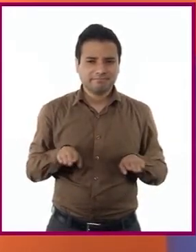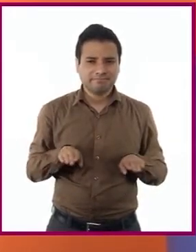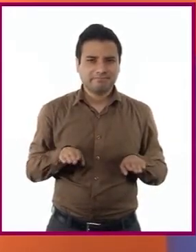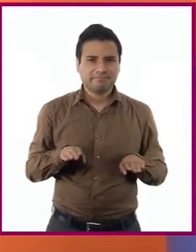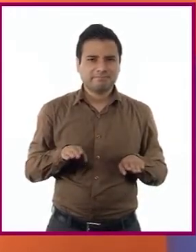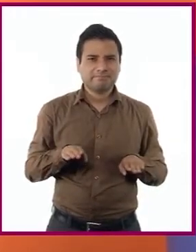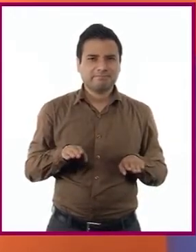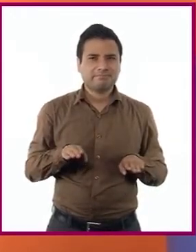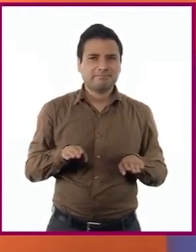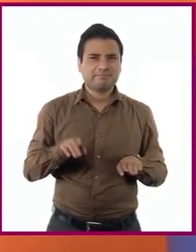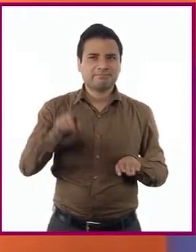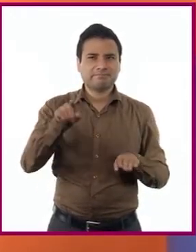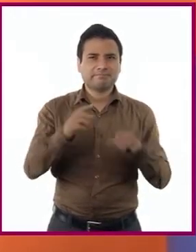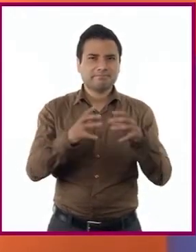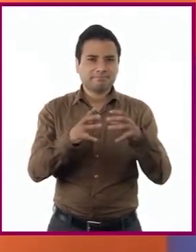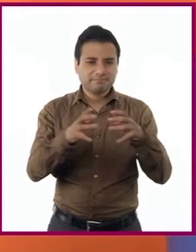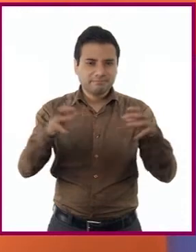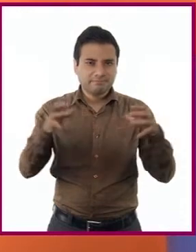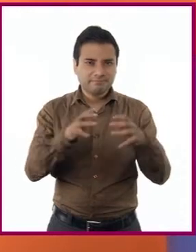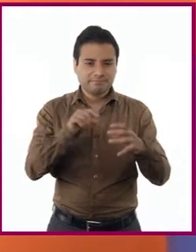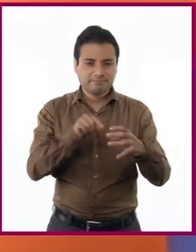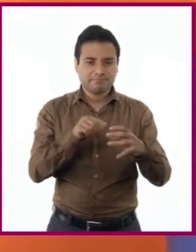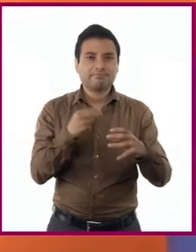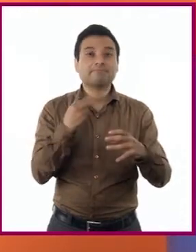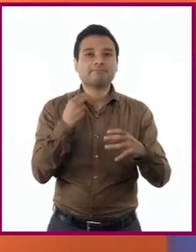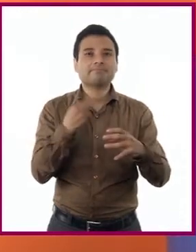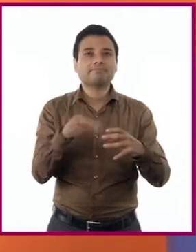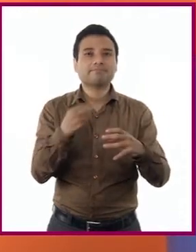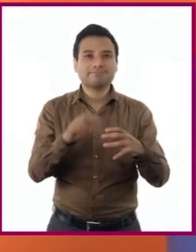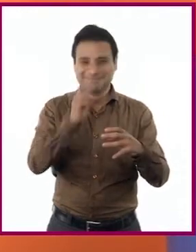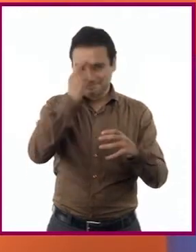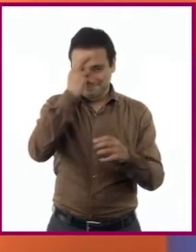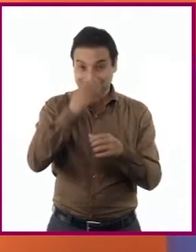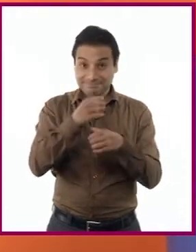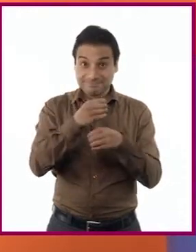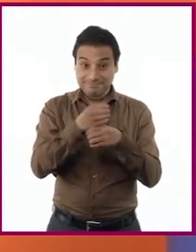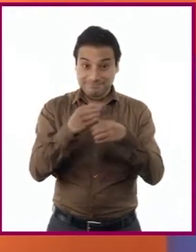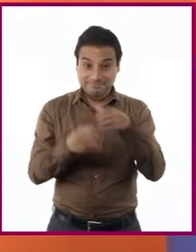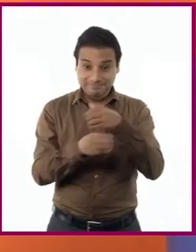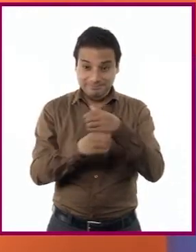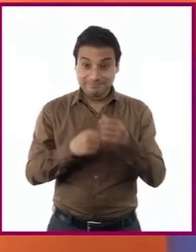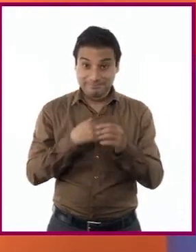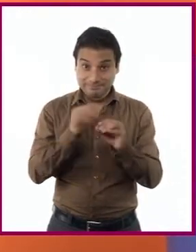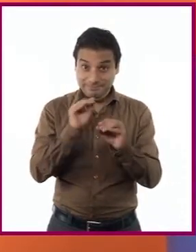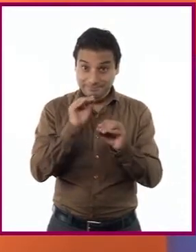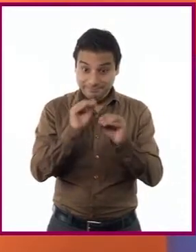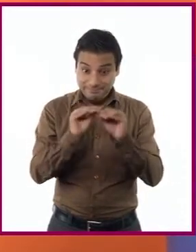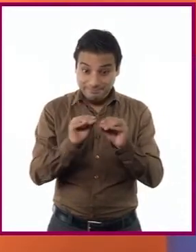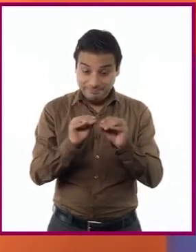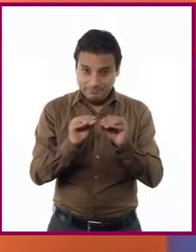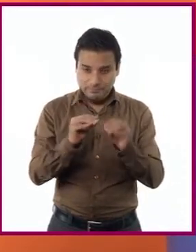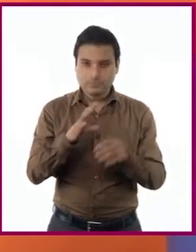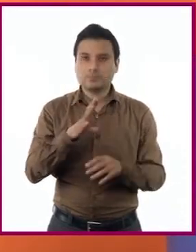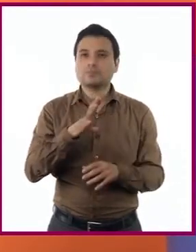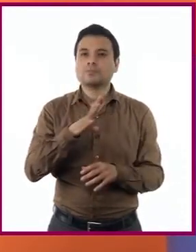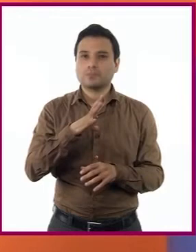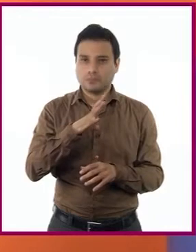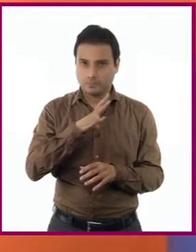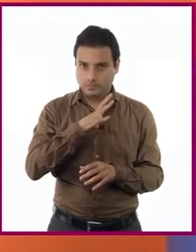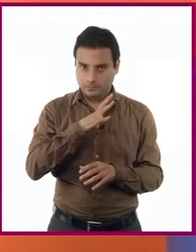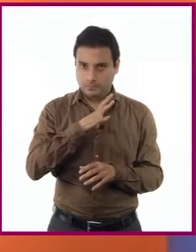ocupa un cuerpo observen que cada cuerpo que construyeron tiene una superficie curva